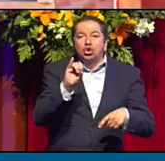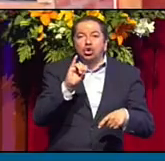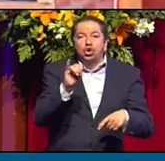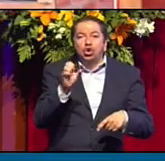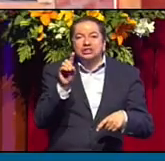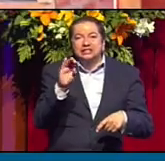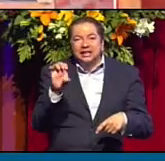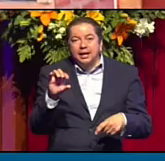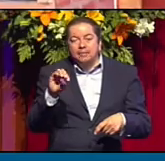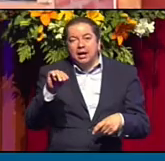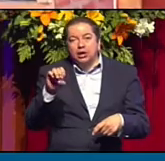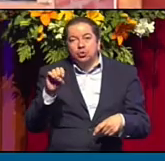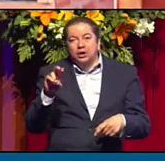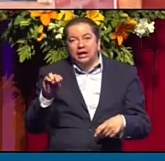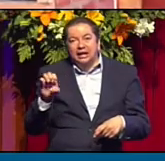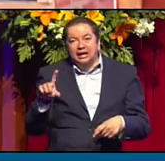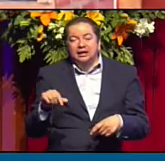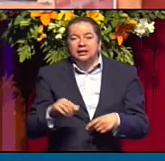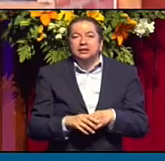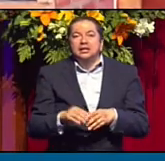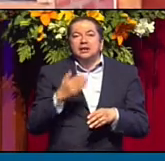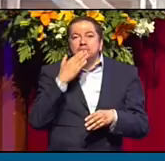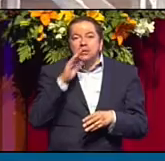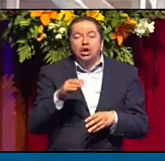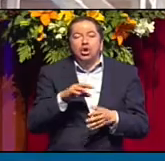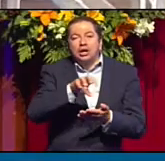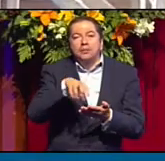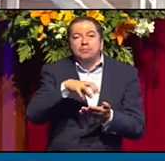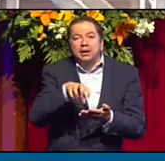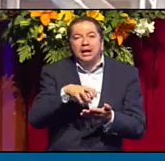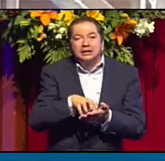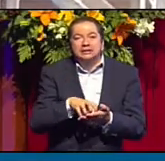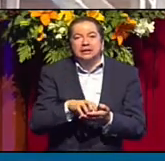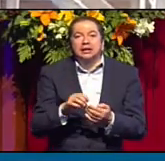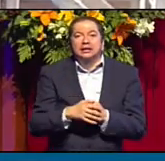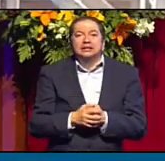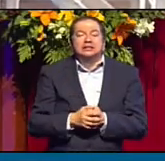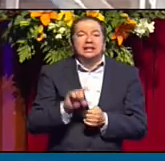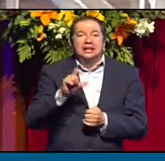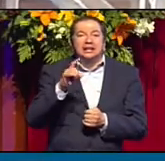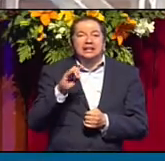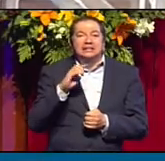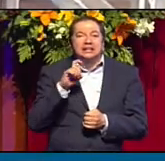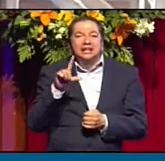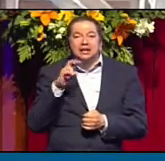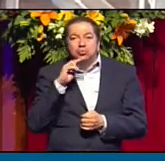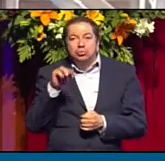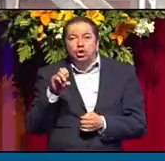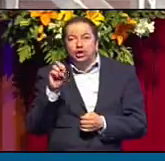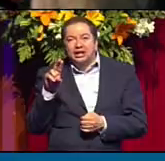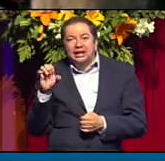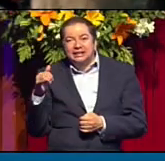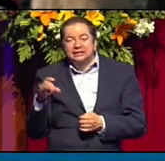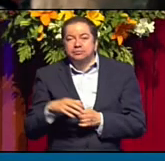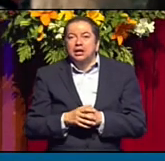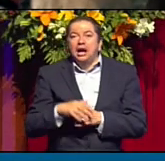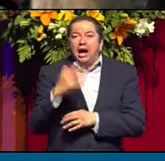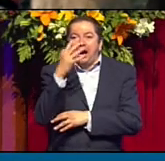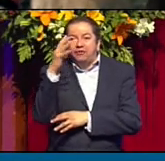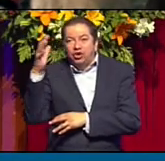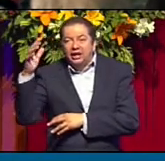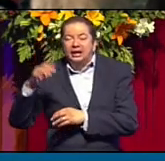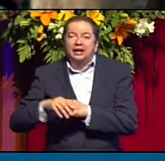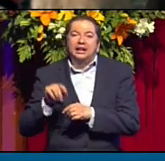por 87 millones. El mejoramiento de áreas verdes de la plaza Guillermo Rey y la población La Estación por 122 millones. La Arboleda